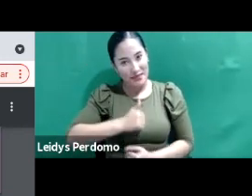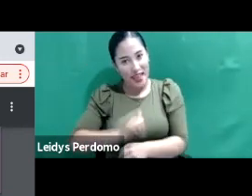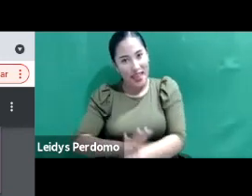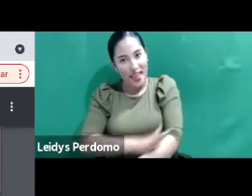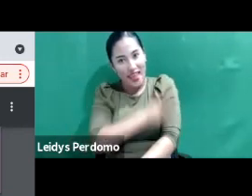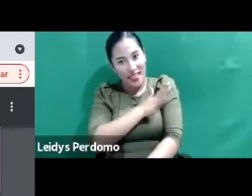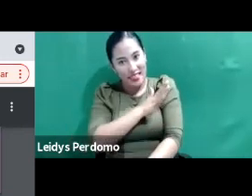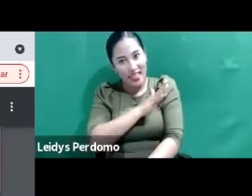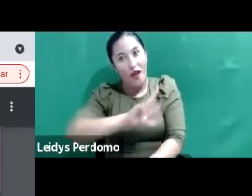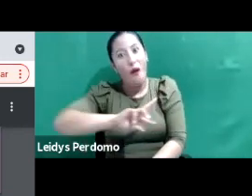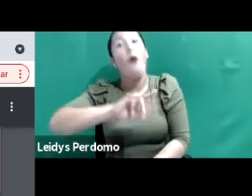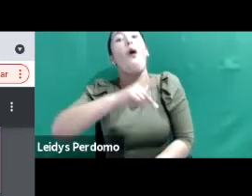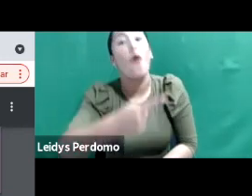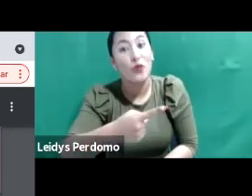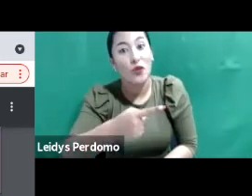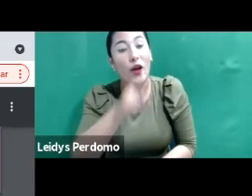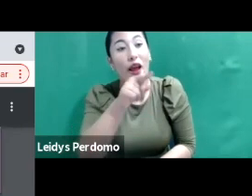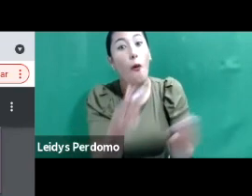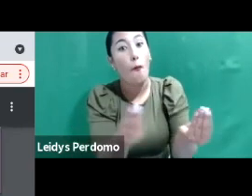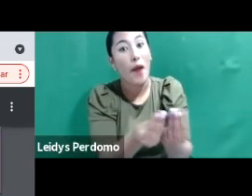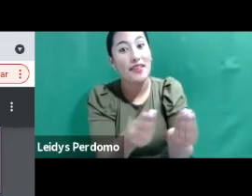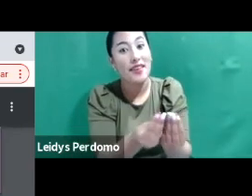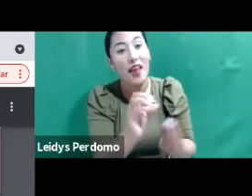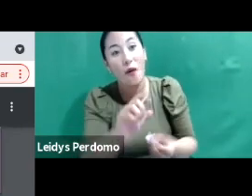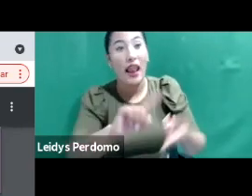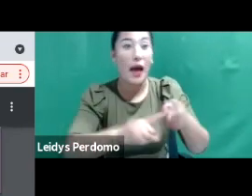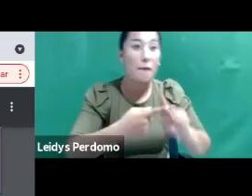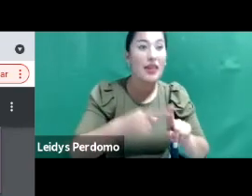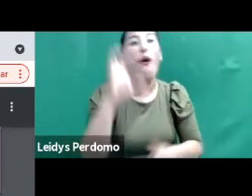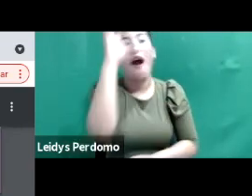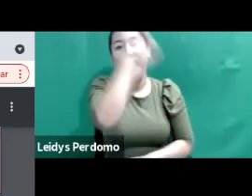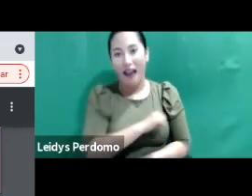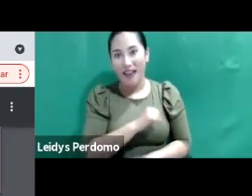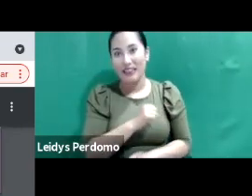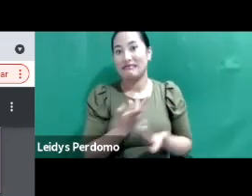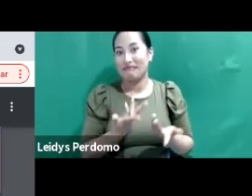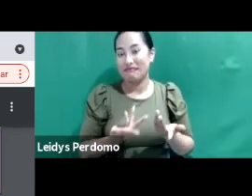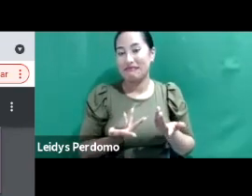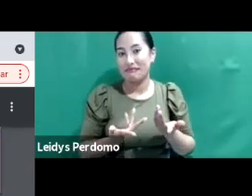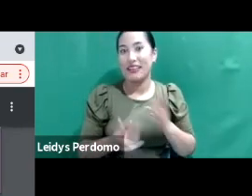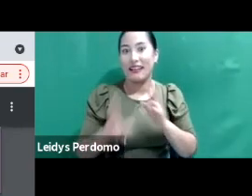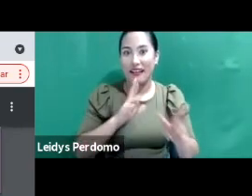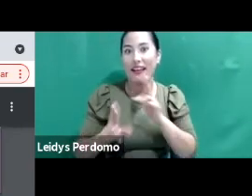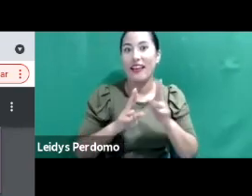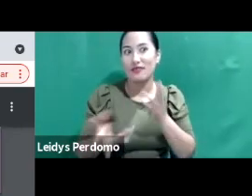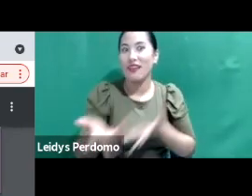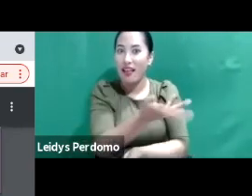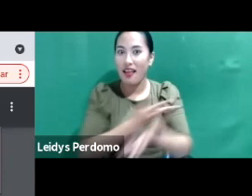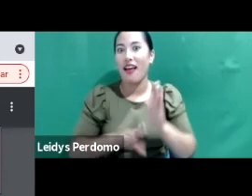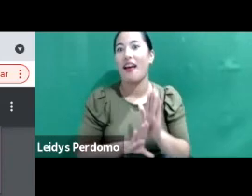no solamente para los niños y los adolescentes, sino en general para los seres humanos, ¿sí? En términos de las relaciones